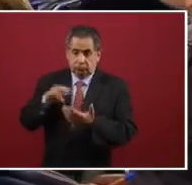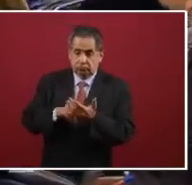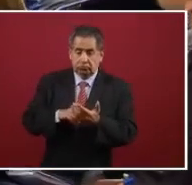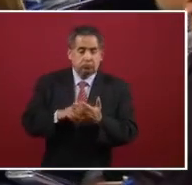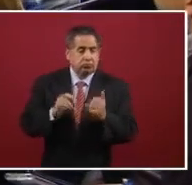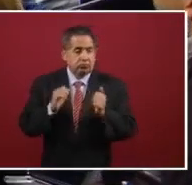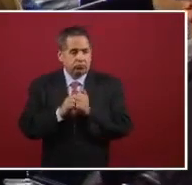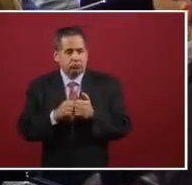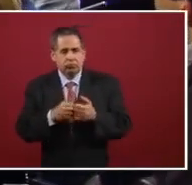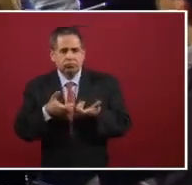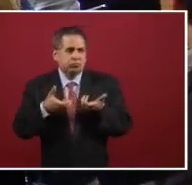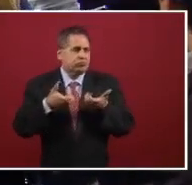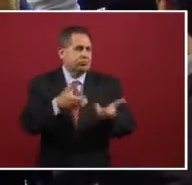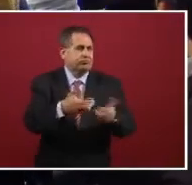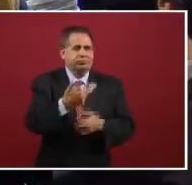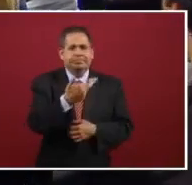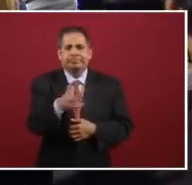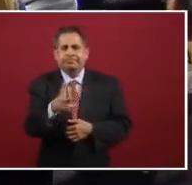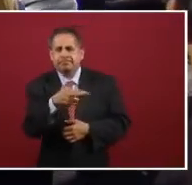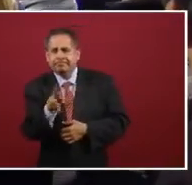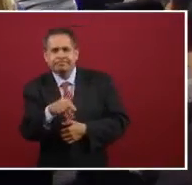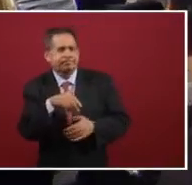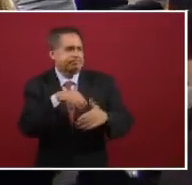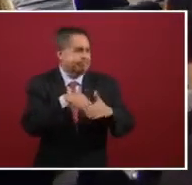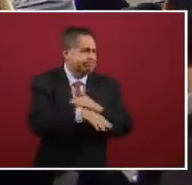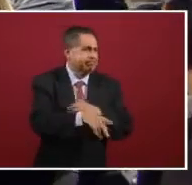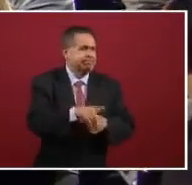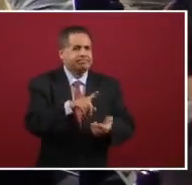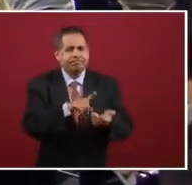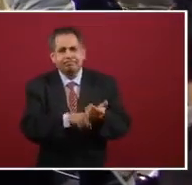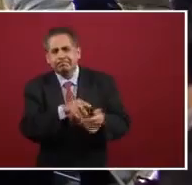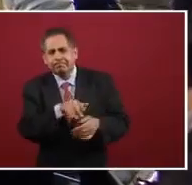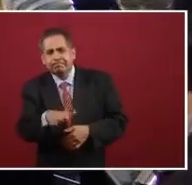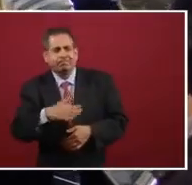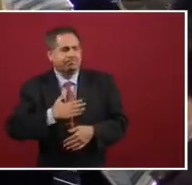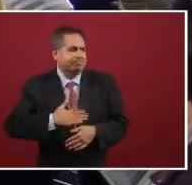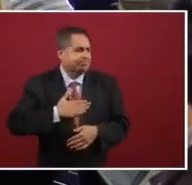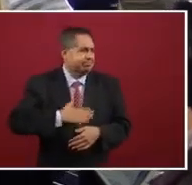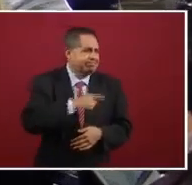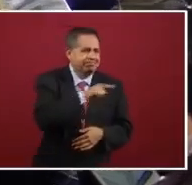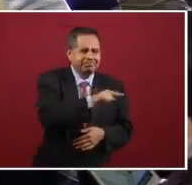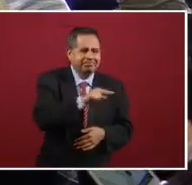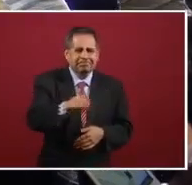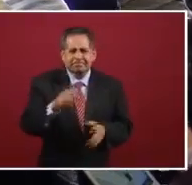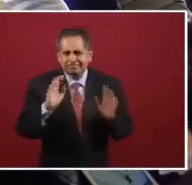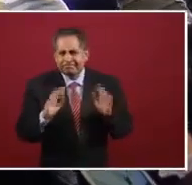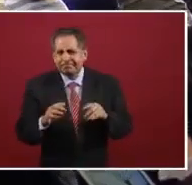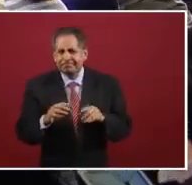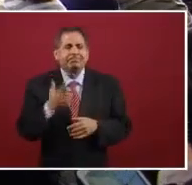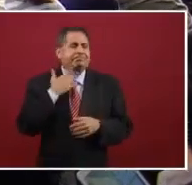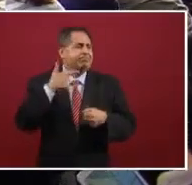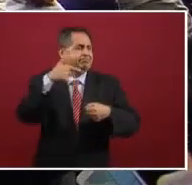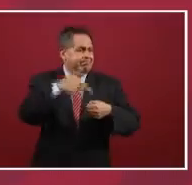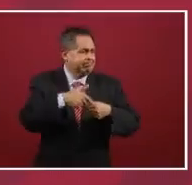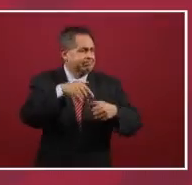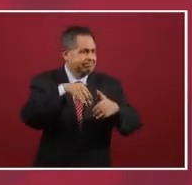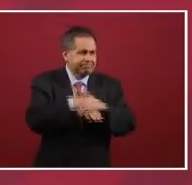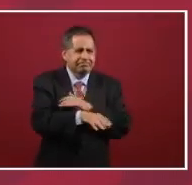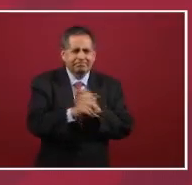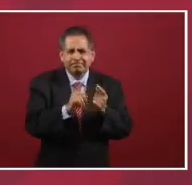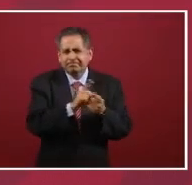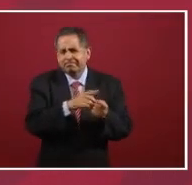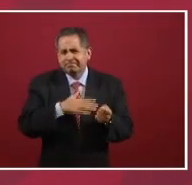comer en fondas, a los baños, en las